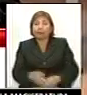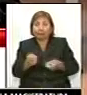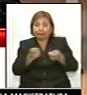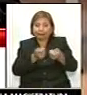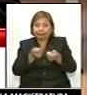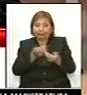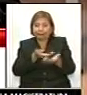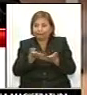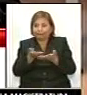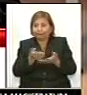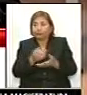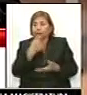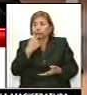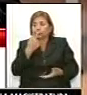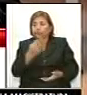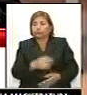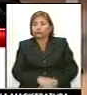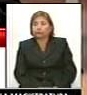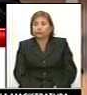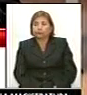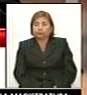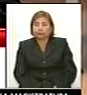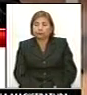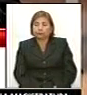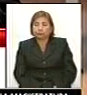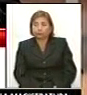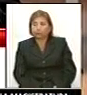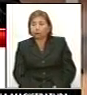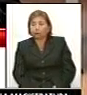manipulador es